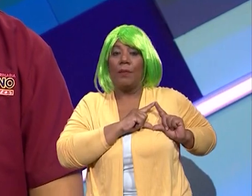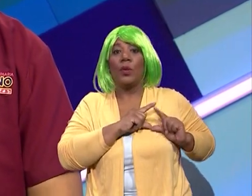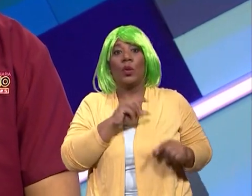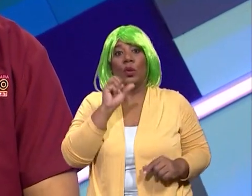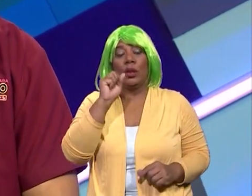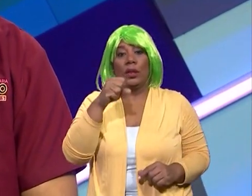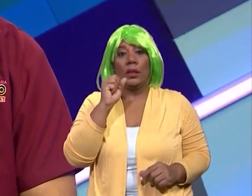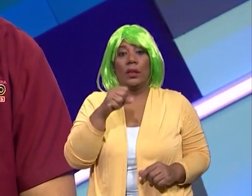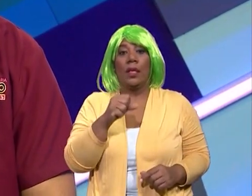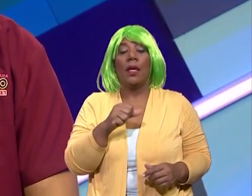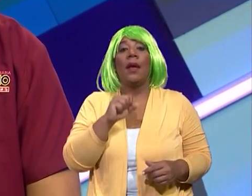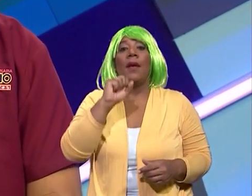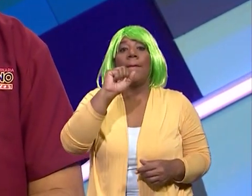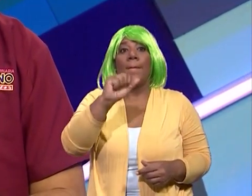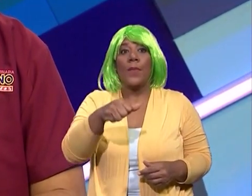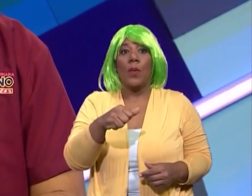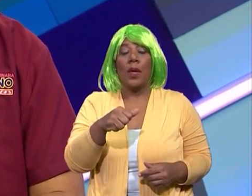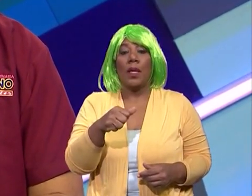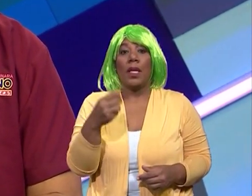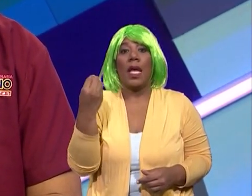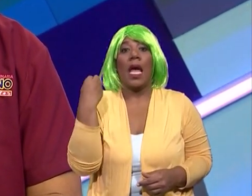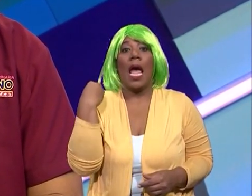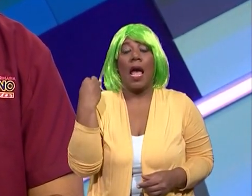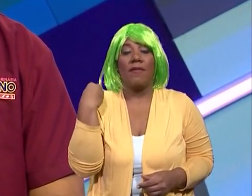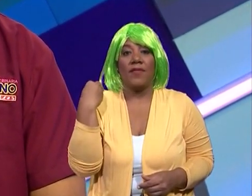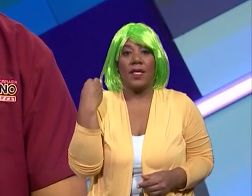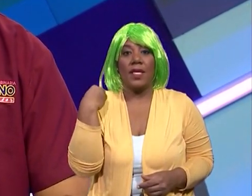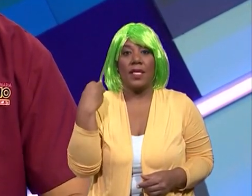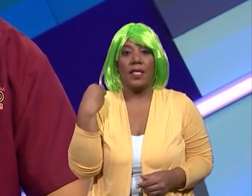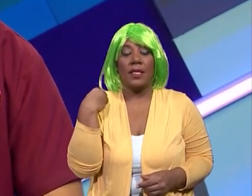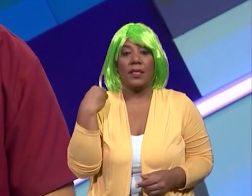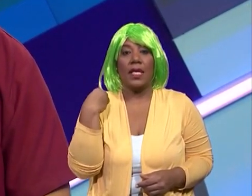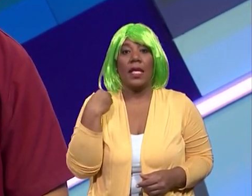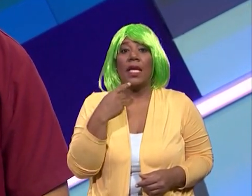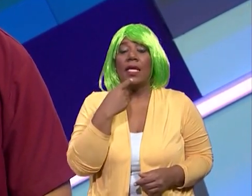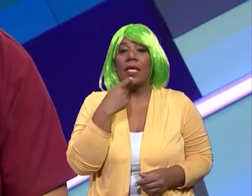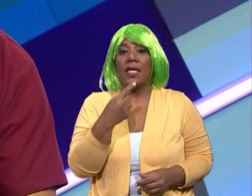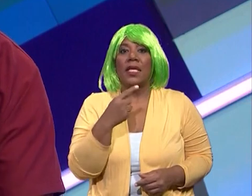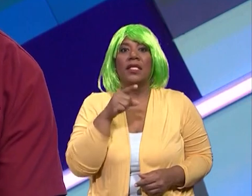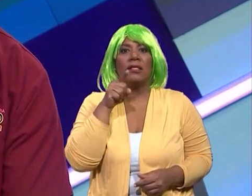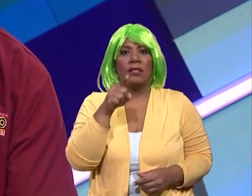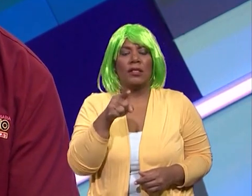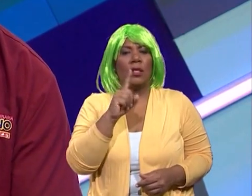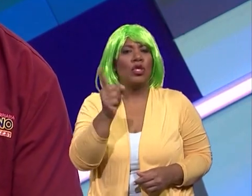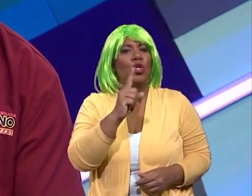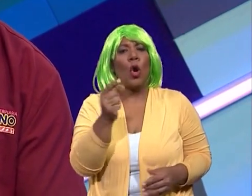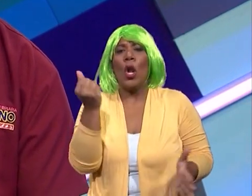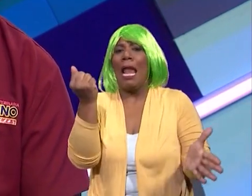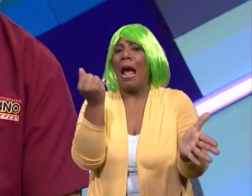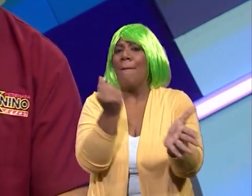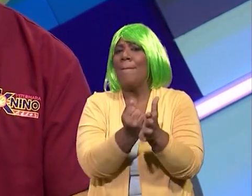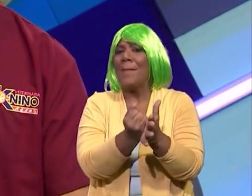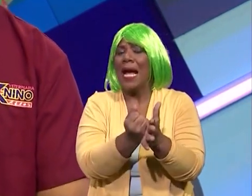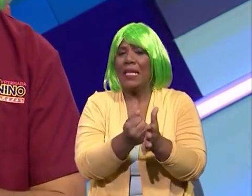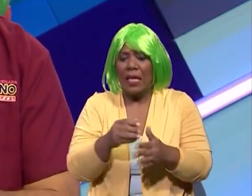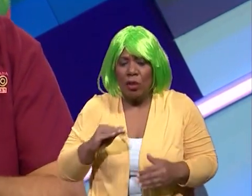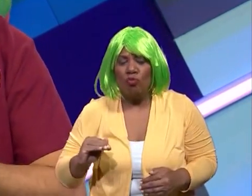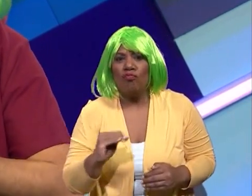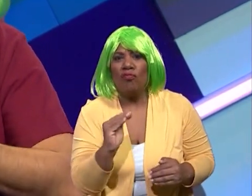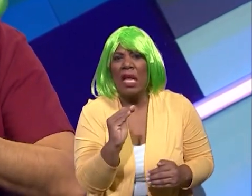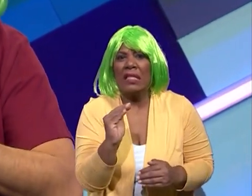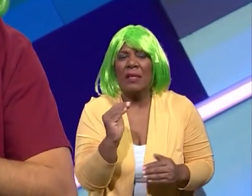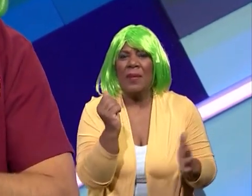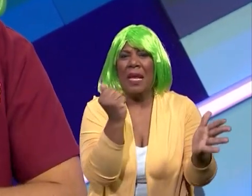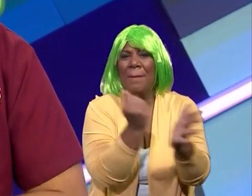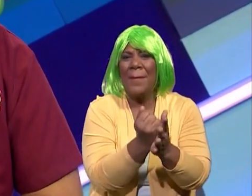igualmente, ustedes los llaman a ellos y inmediatamente ellos sabrán qué hacer con la serpiente. No las maten, señores, no las maten, no todas, o